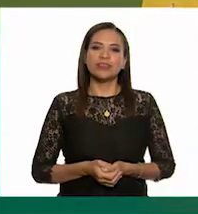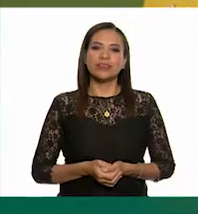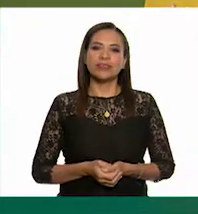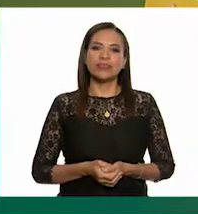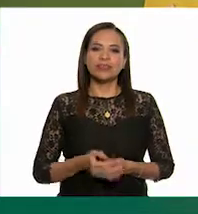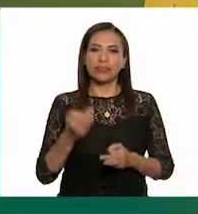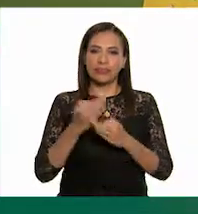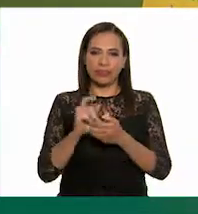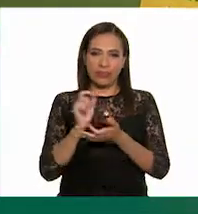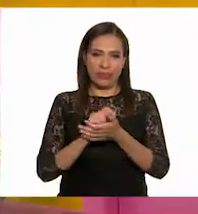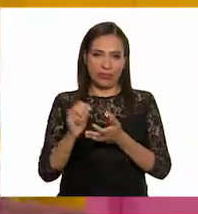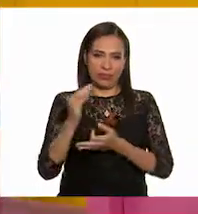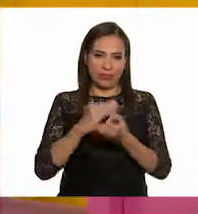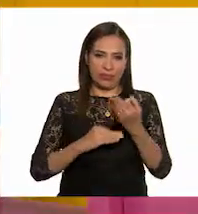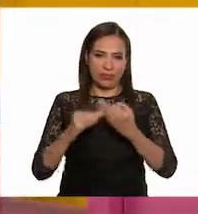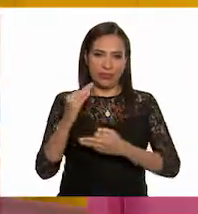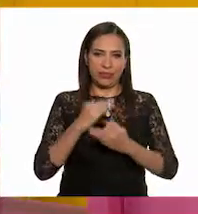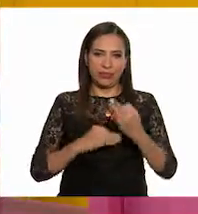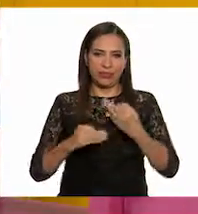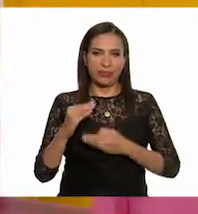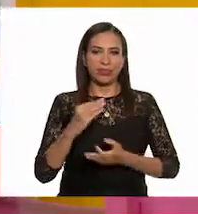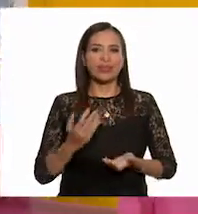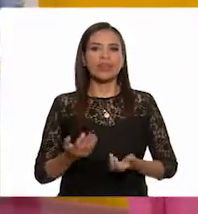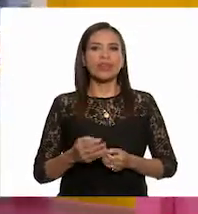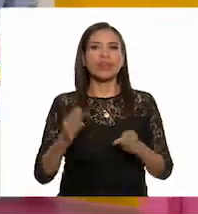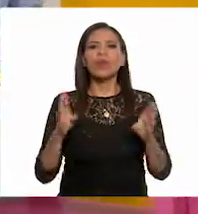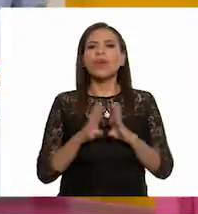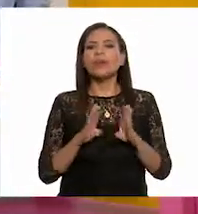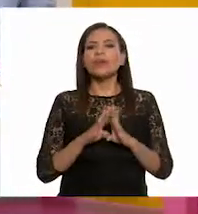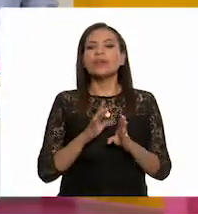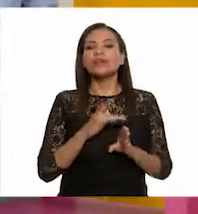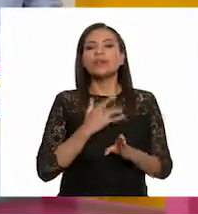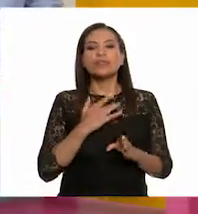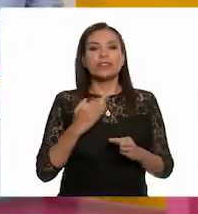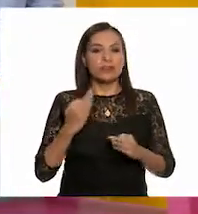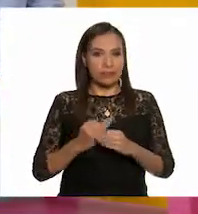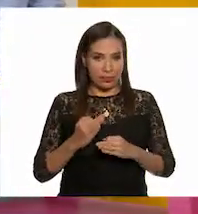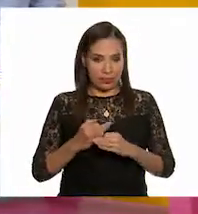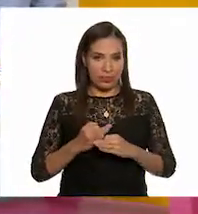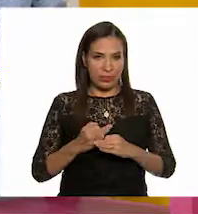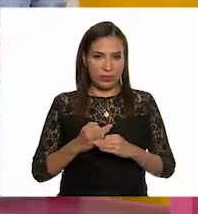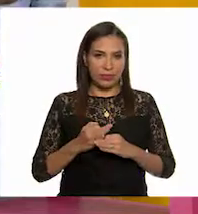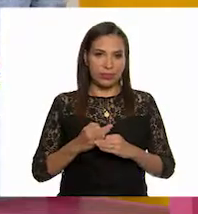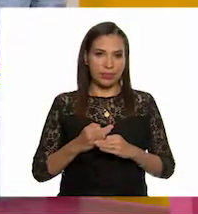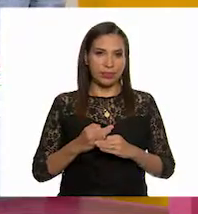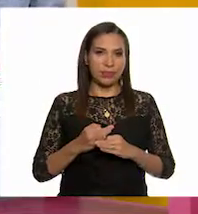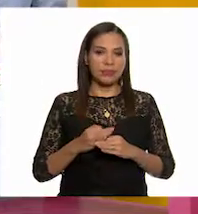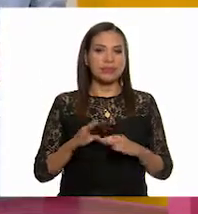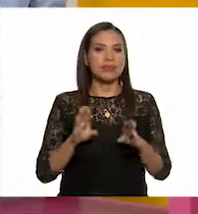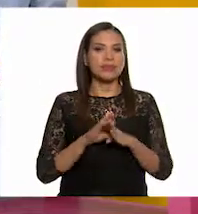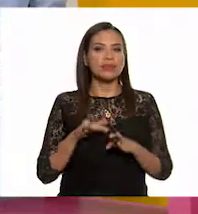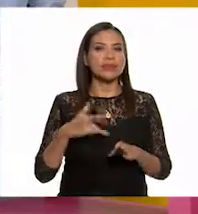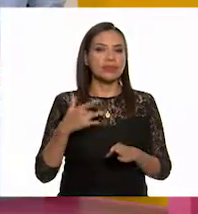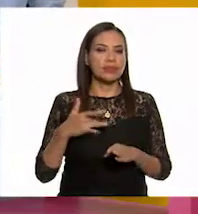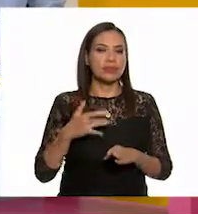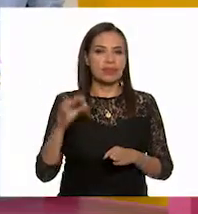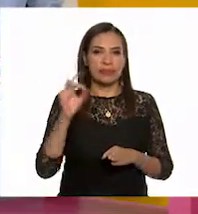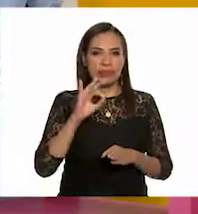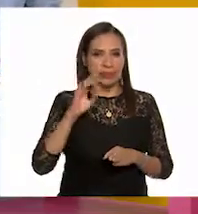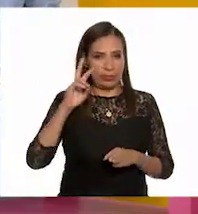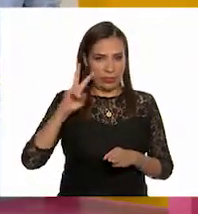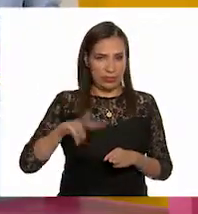van a notar todos ustedes también. ¿Sí? ¿Cómo se sienten en este momento? ¿Y cómo se sentirían